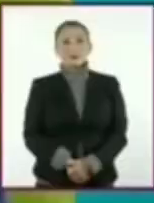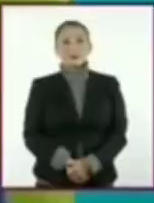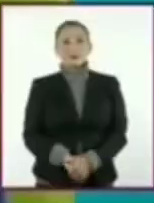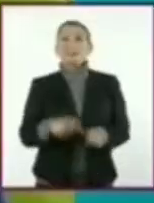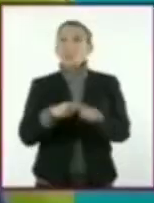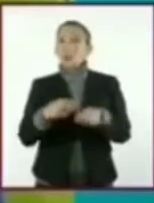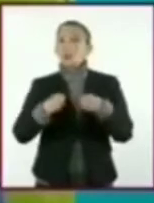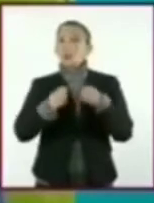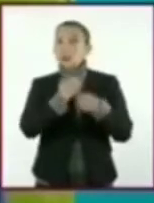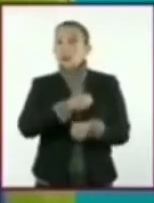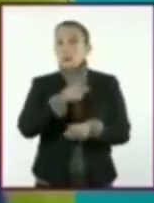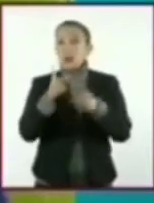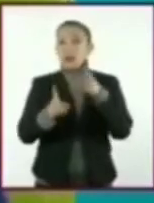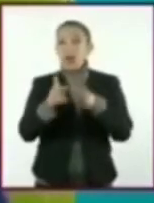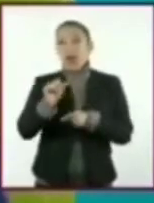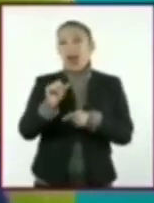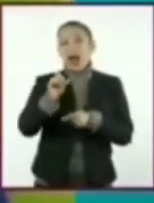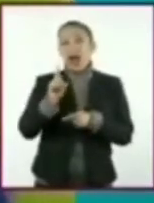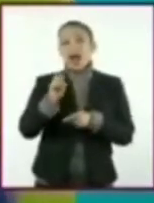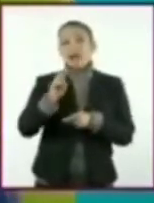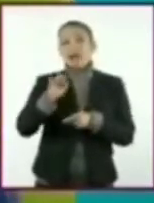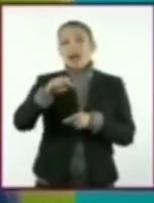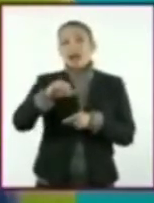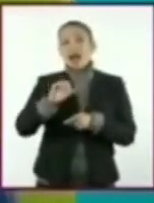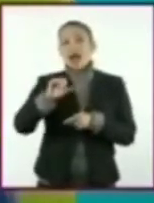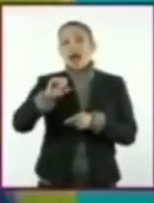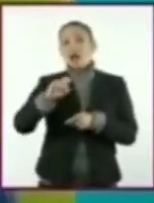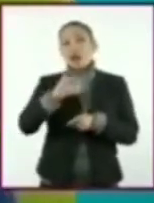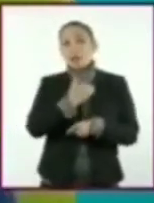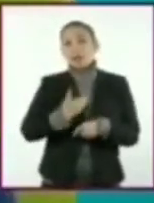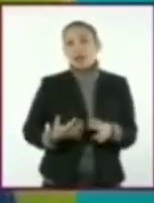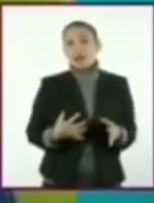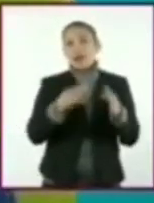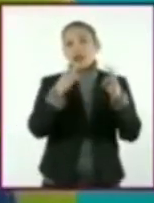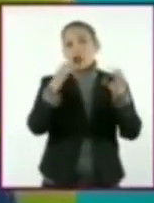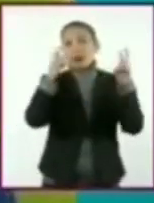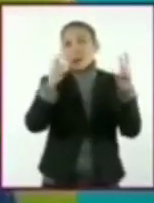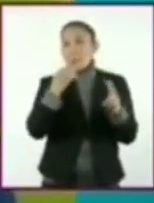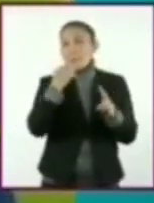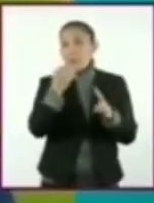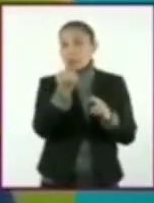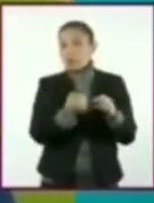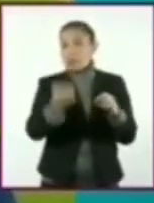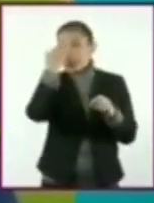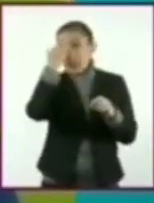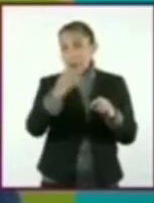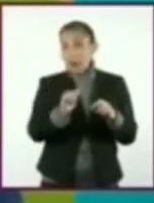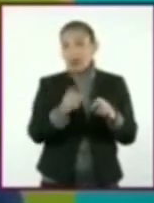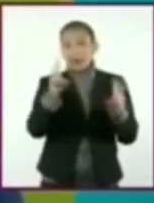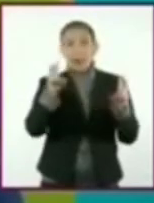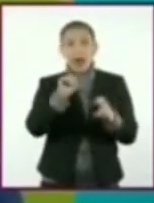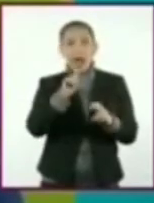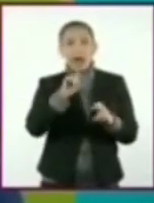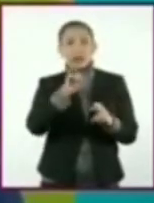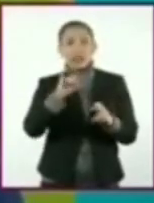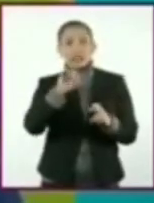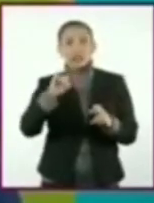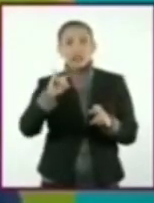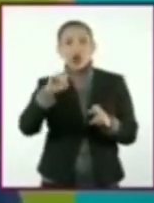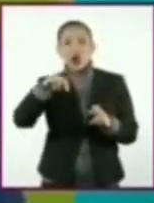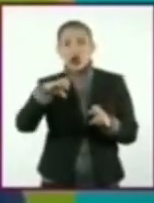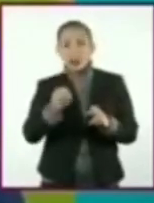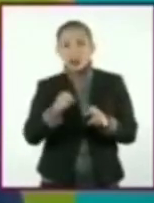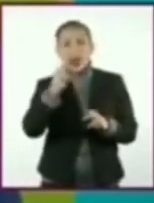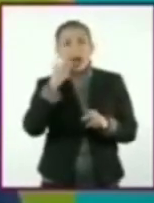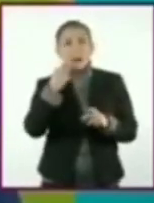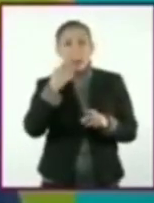Seguimos en Vivir Sano platicando con Adriana Acosta, presidenta de la Fundación por el Bien y experta en adicciones. Y hablábamos